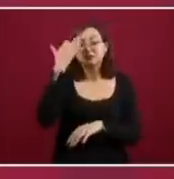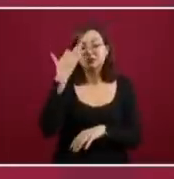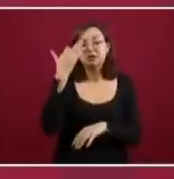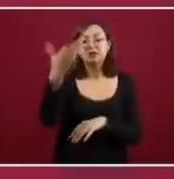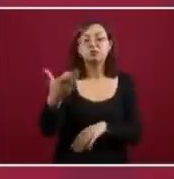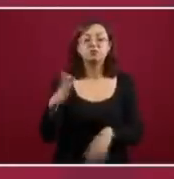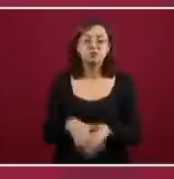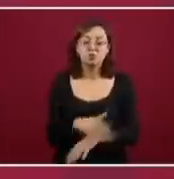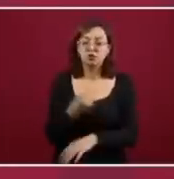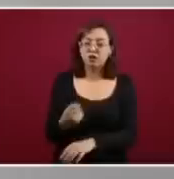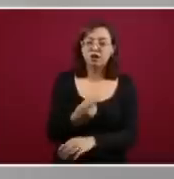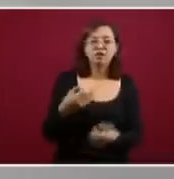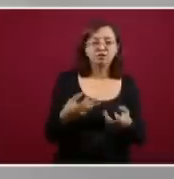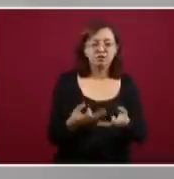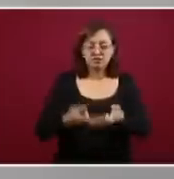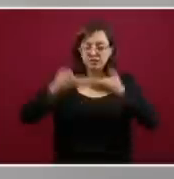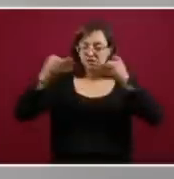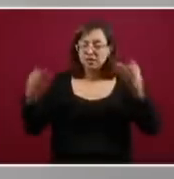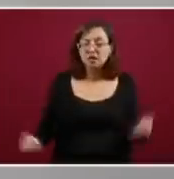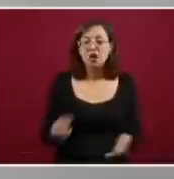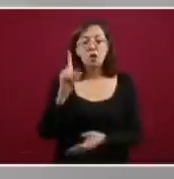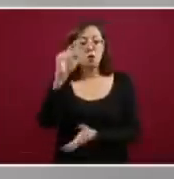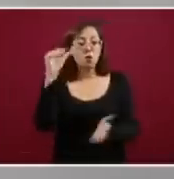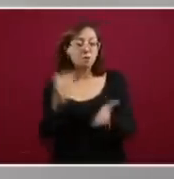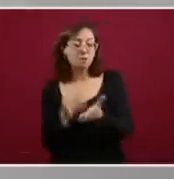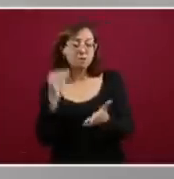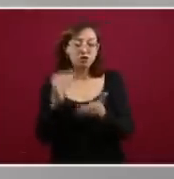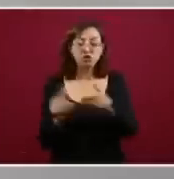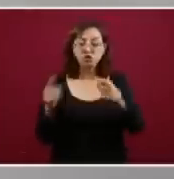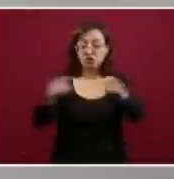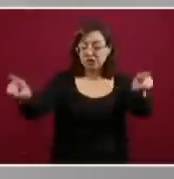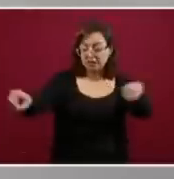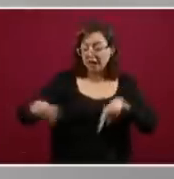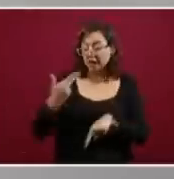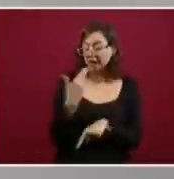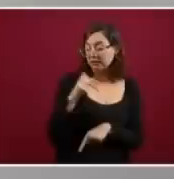millón de hectáreas 400000 sembradores